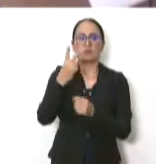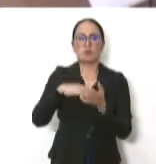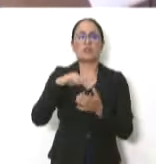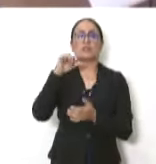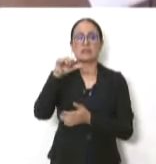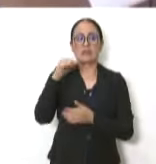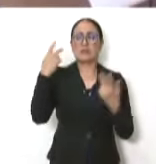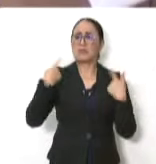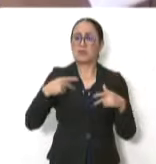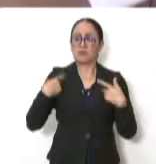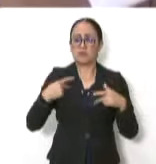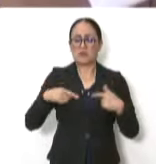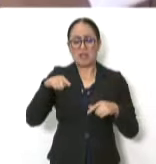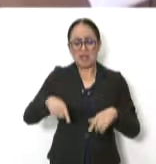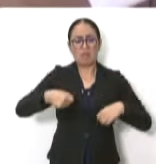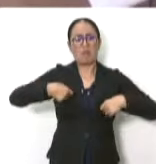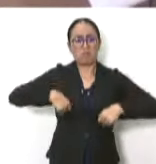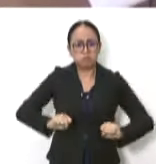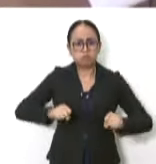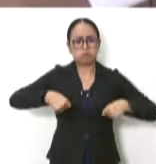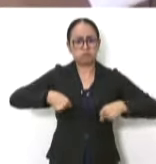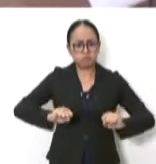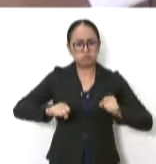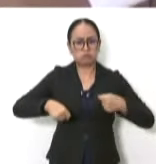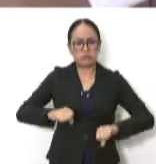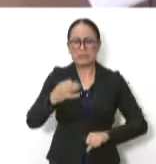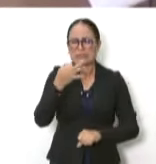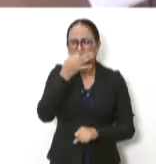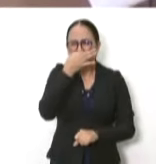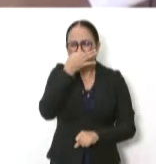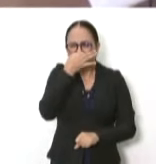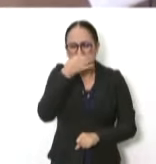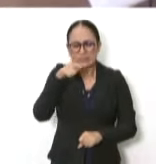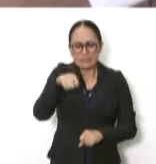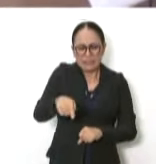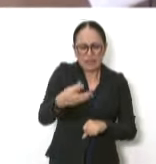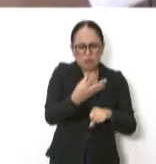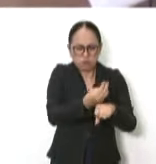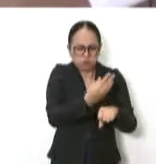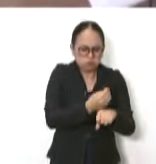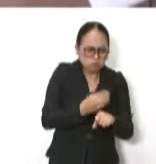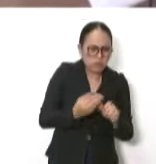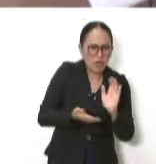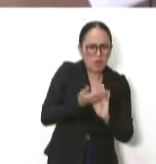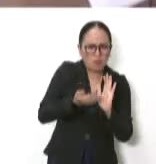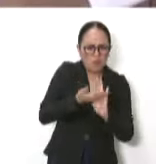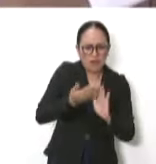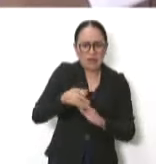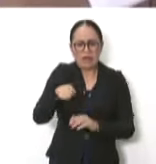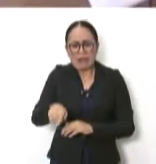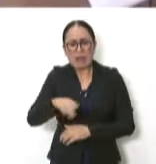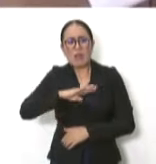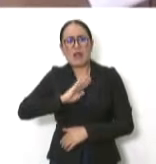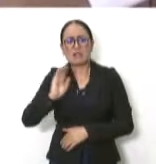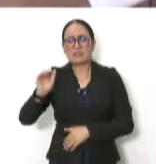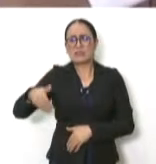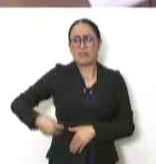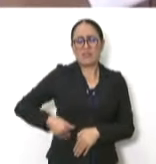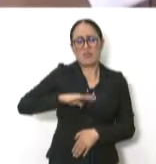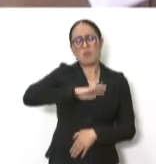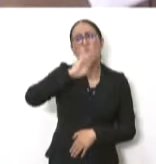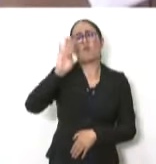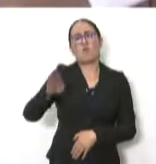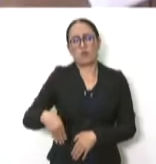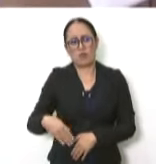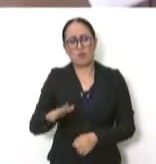que viajaba en su motocicleta cerca de la zona donde se realizaban trabajos murió como consecuencia de haber sido golpeado